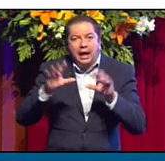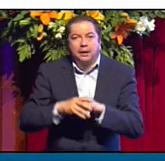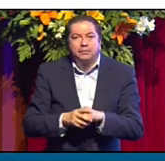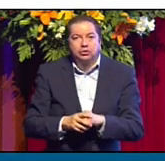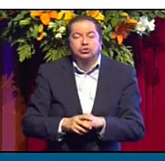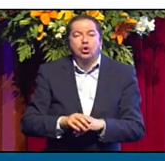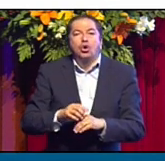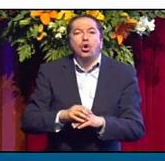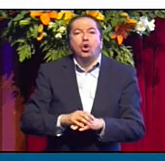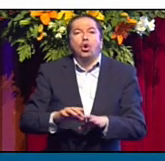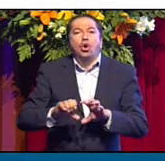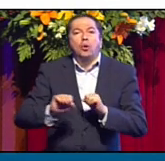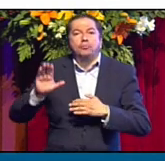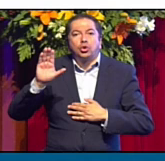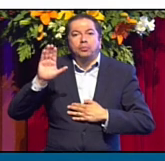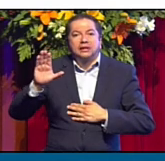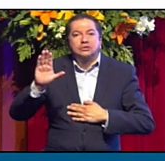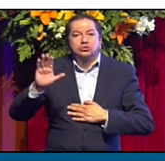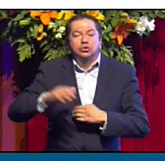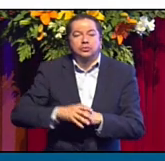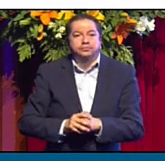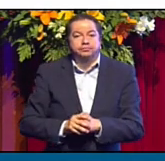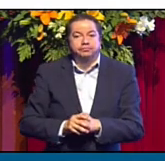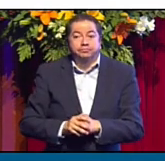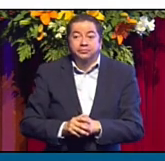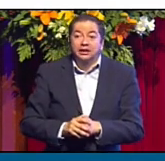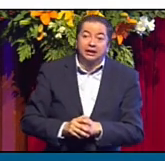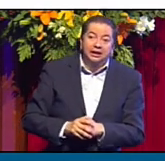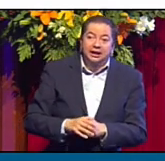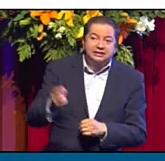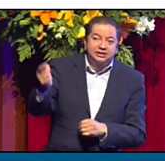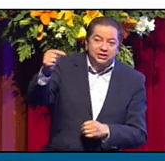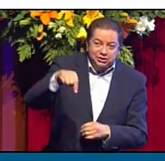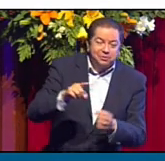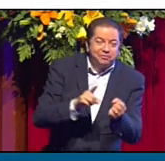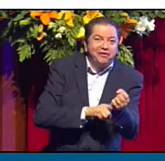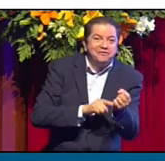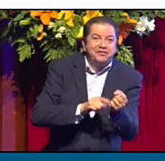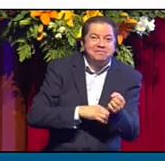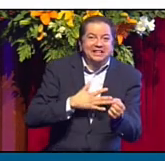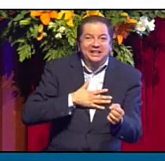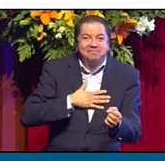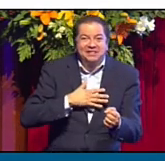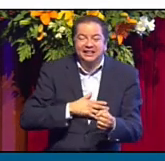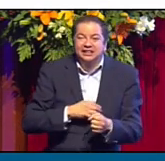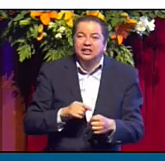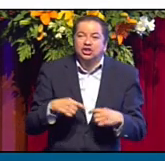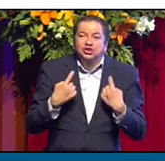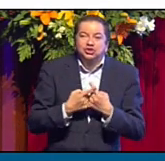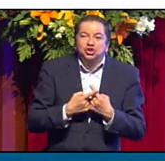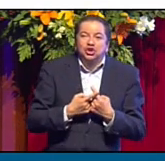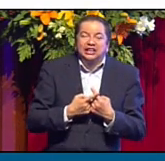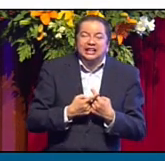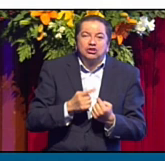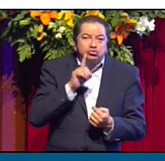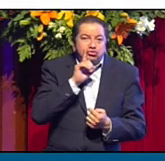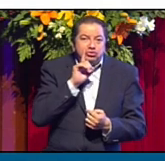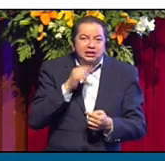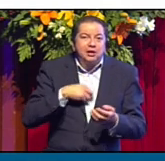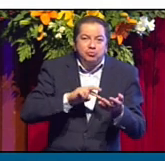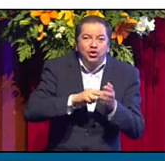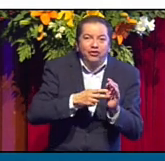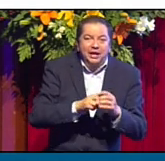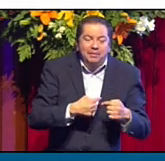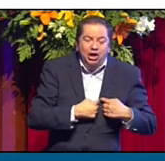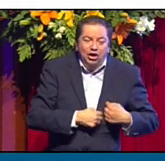el compromiso. Acaba de llegar mi familia porque tuvimos un problema hoy día, un problema que nos dolió el corazón, pero ya medianamente